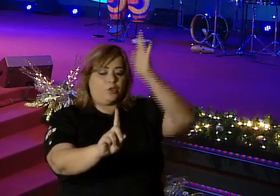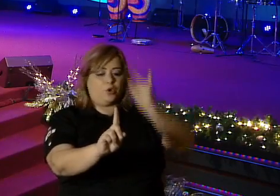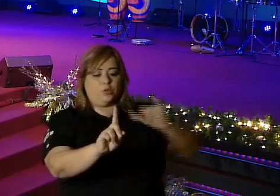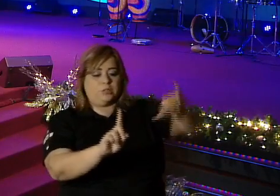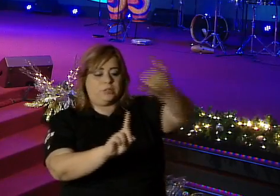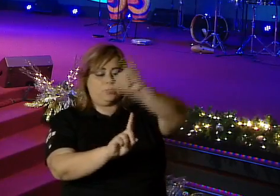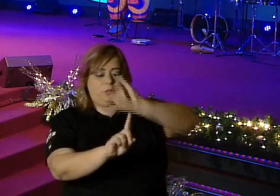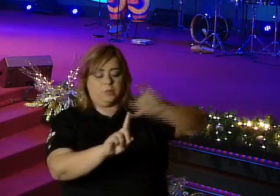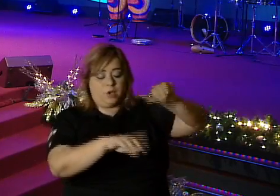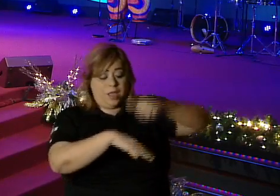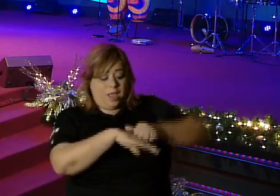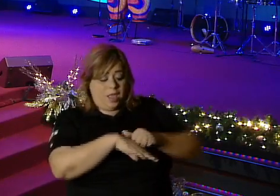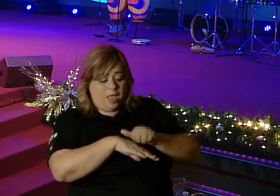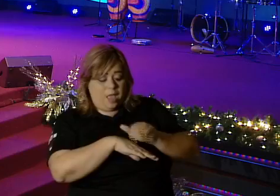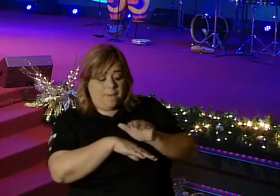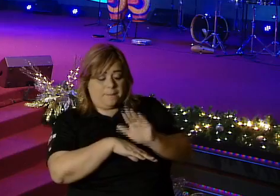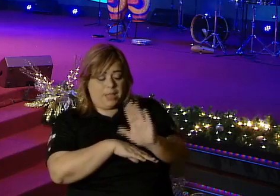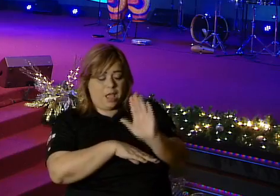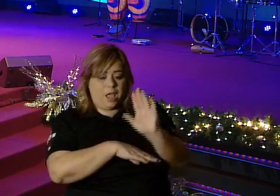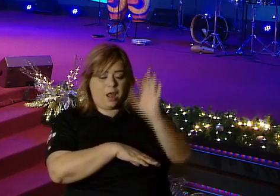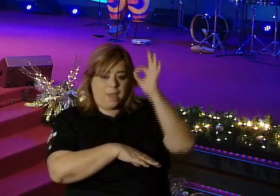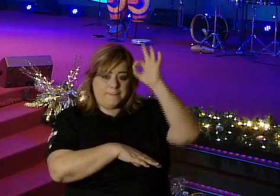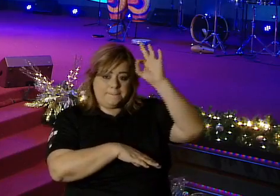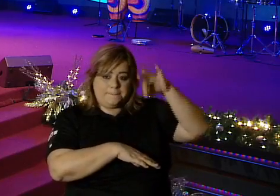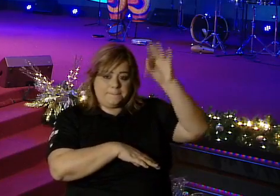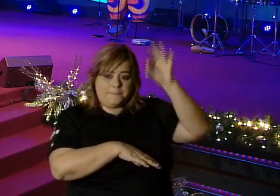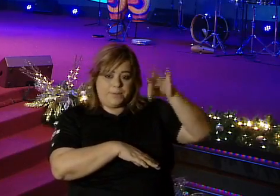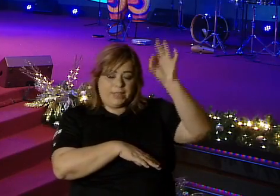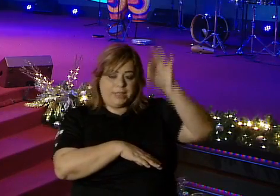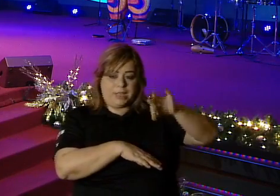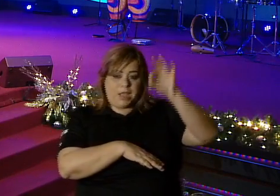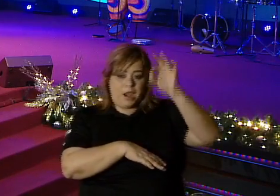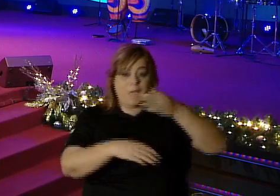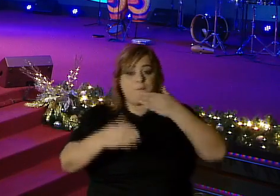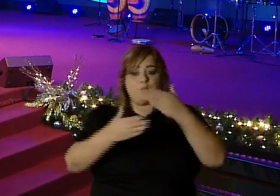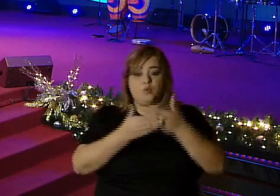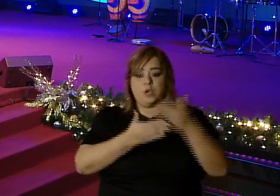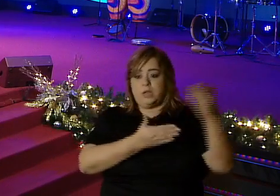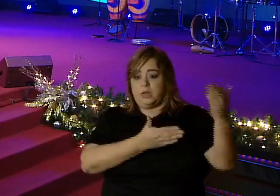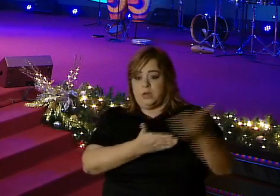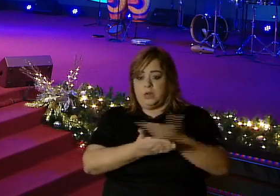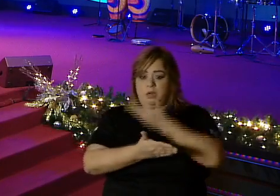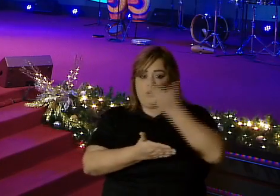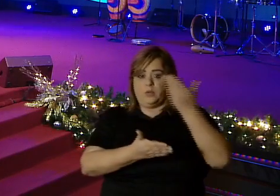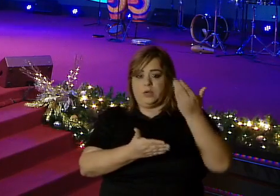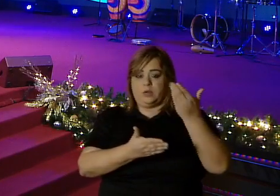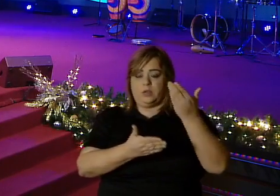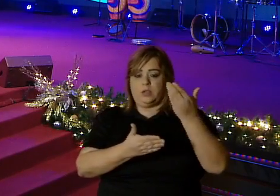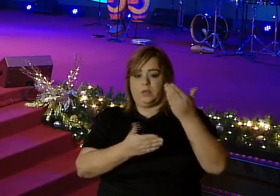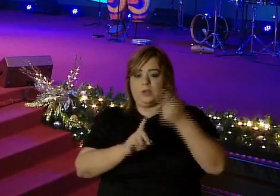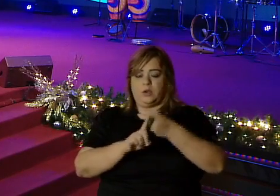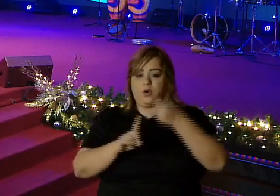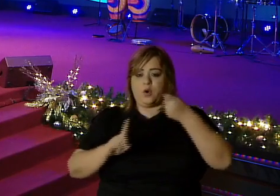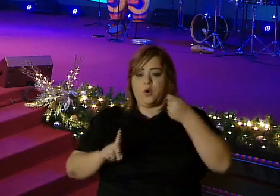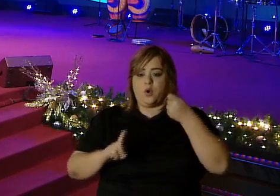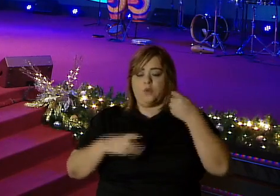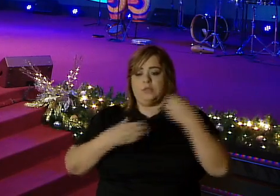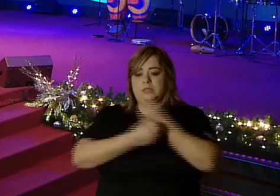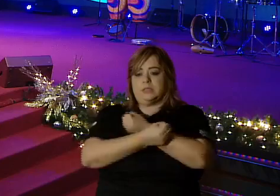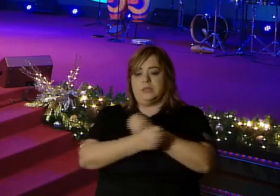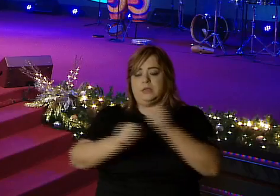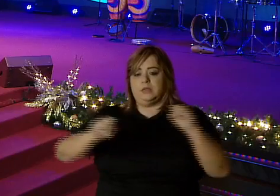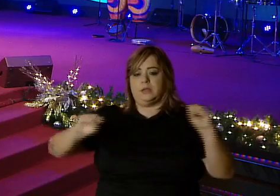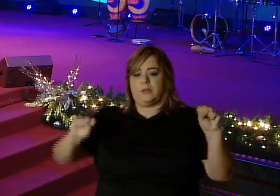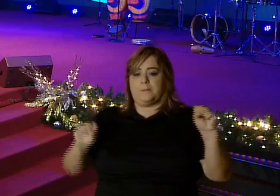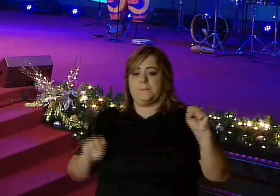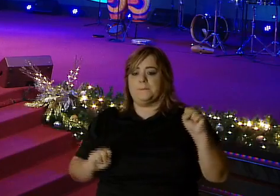a predicar. ¿Qué me va a mandar a predicar? ¿Calamidad? No. Me llamó a predicar las buenas noticias. ¿A quiénes? A